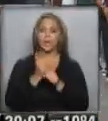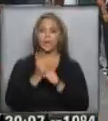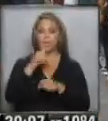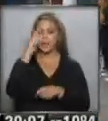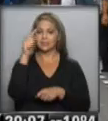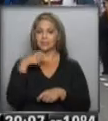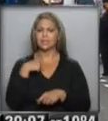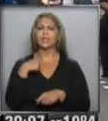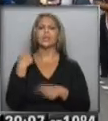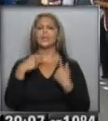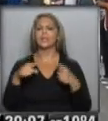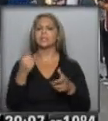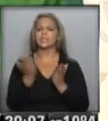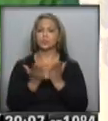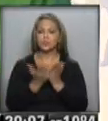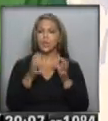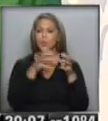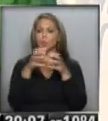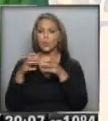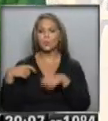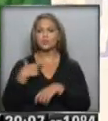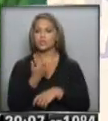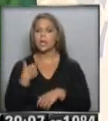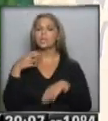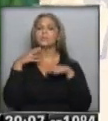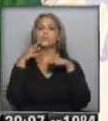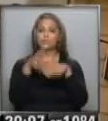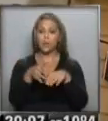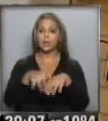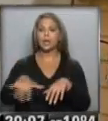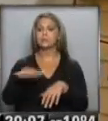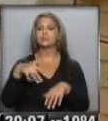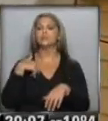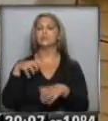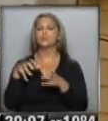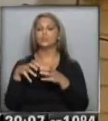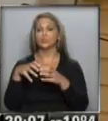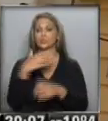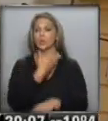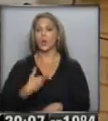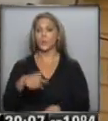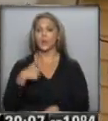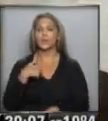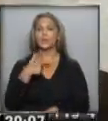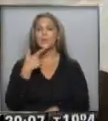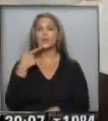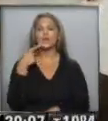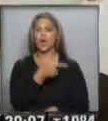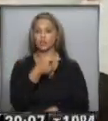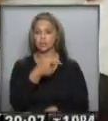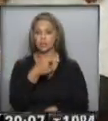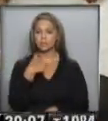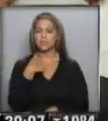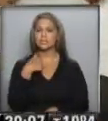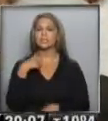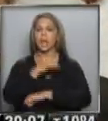legisladores, estudiantes, organizaciones políticas y sociales se movilizaron a la puerta de la Jefatura de Gobierno en repudio a la represión de la Metropolitana en el